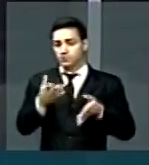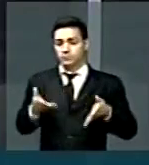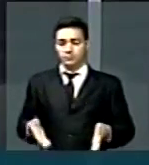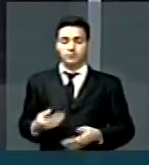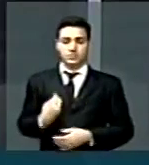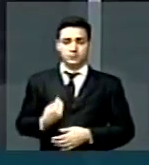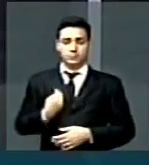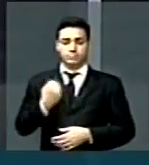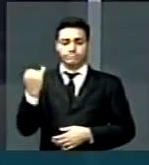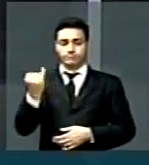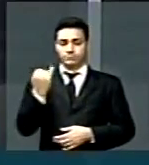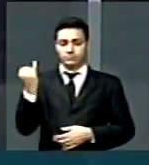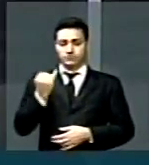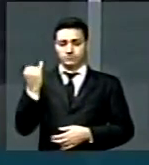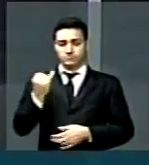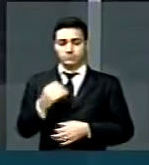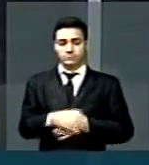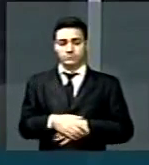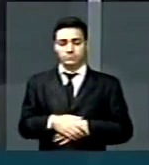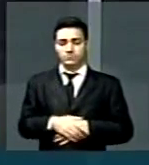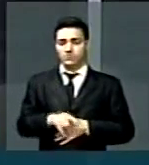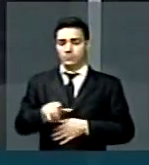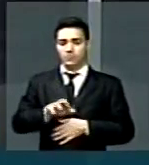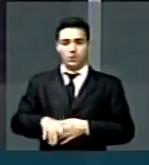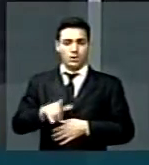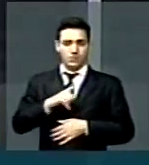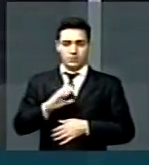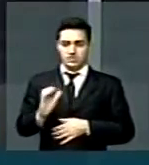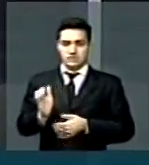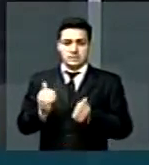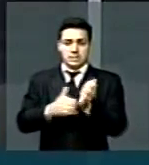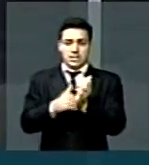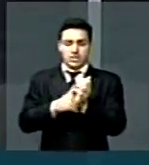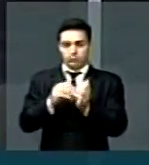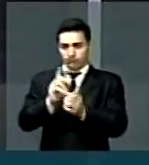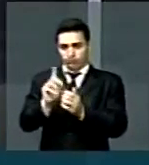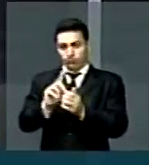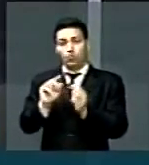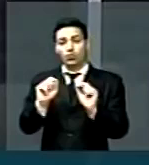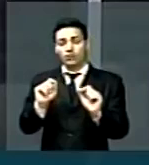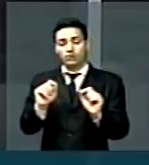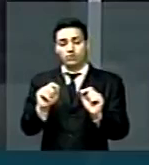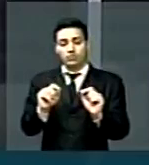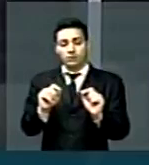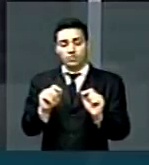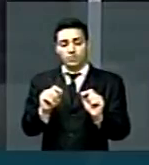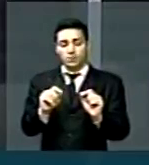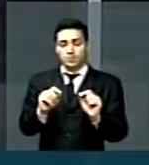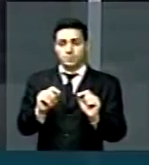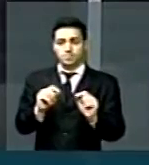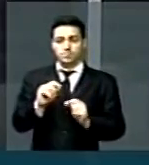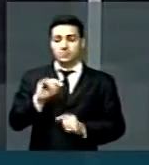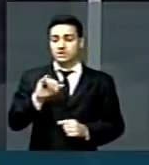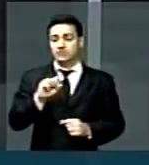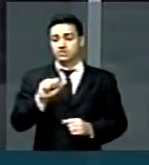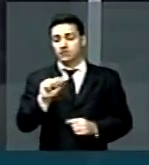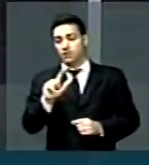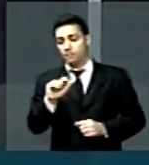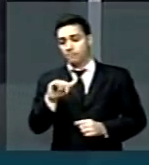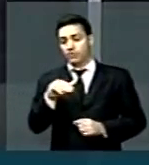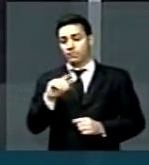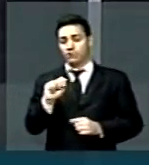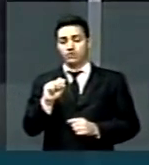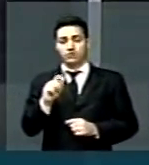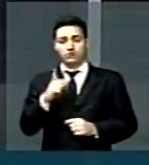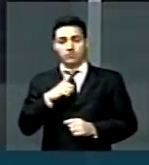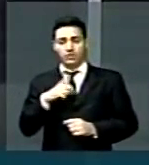importante. Y no es un secreto que esta presencia tiene